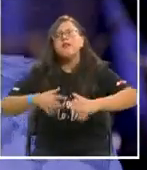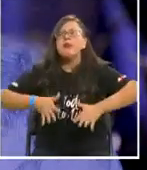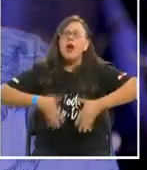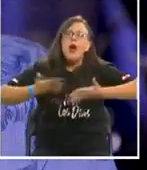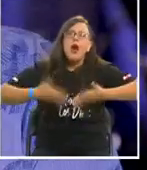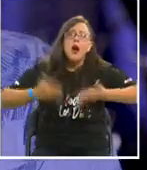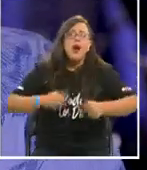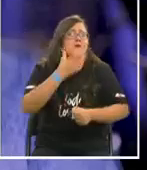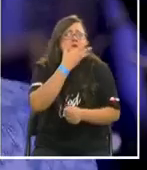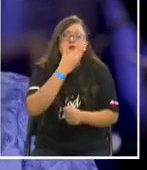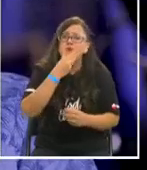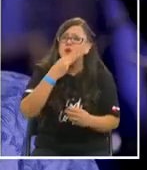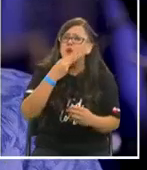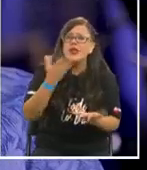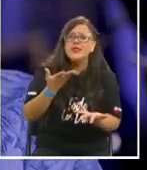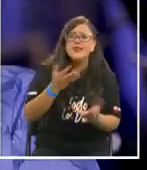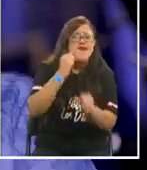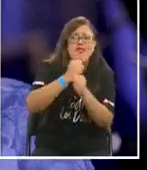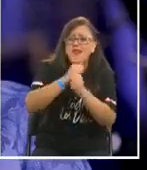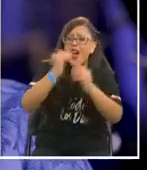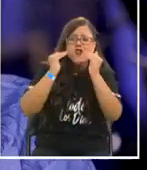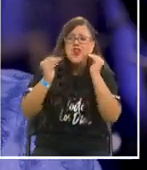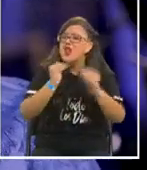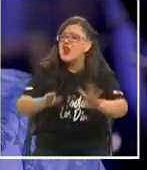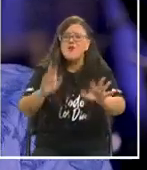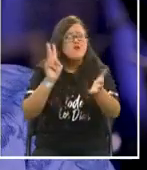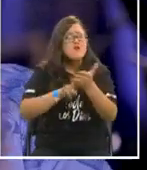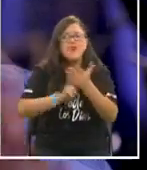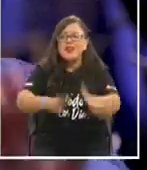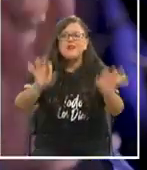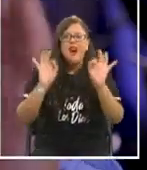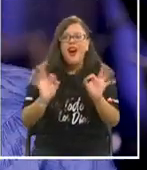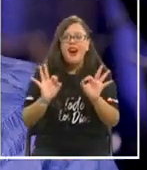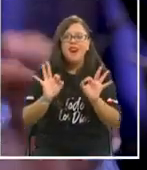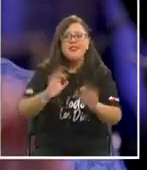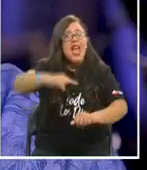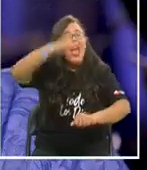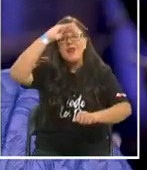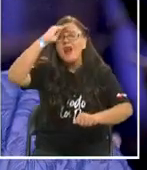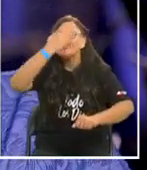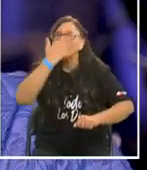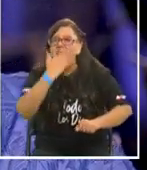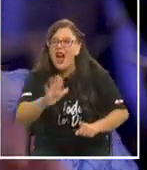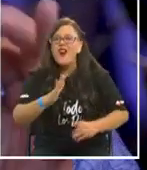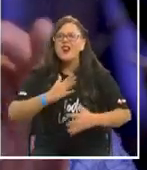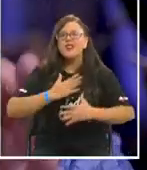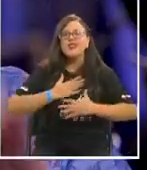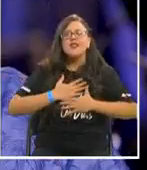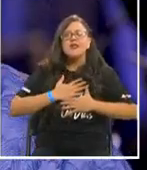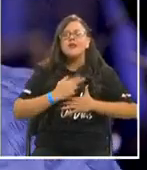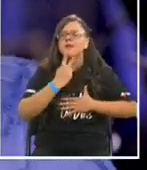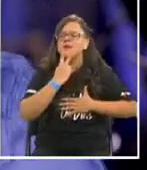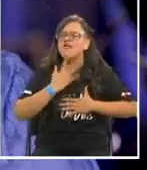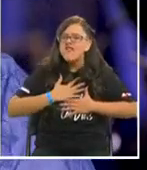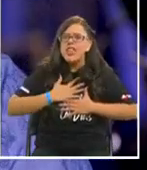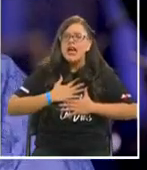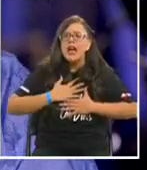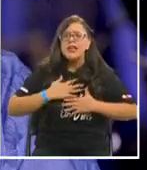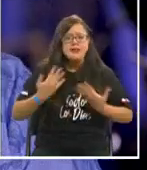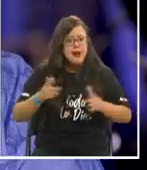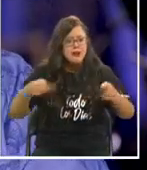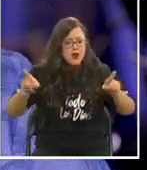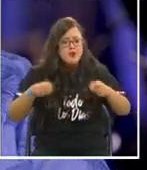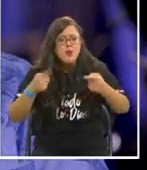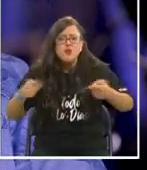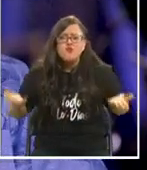maravilloso, te digo, trabajar con esos niños es fantástico. Es la mejor experiencia que yo he tenido en mi vida de músico.